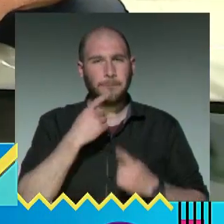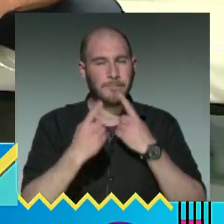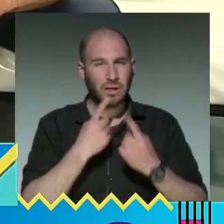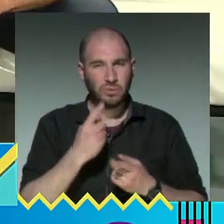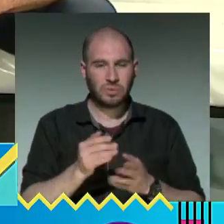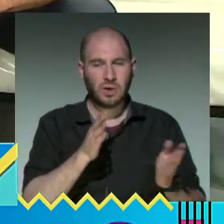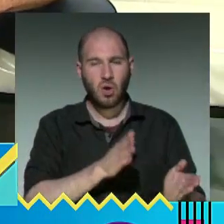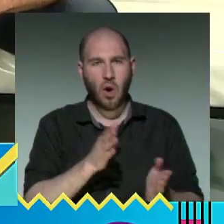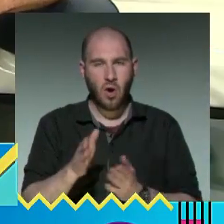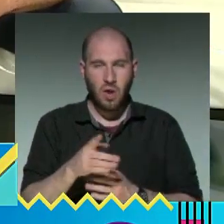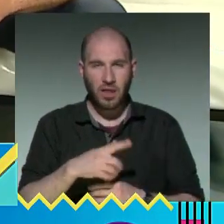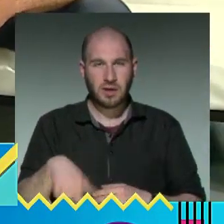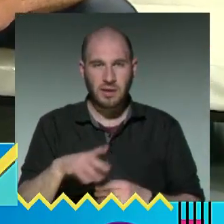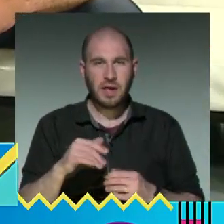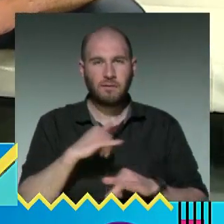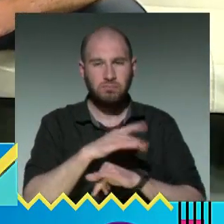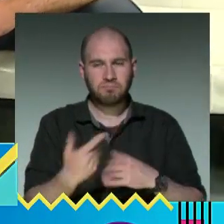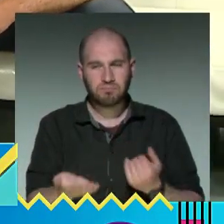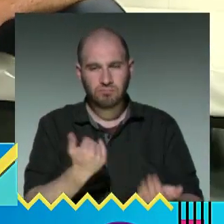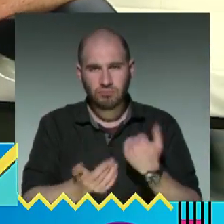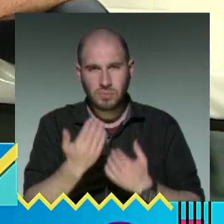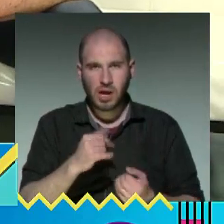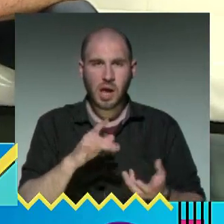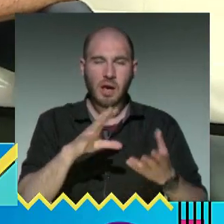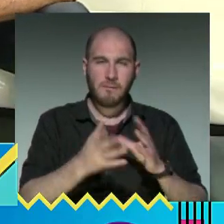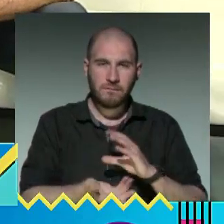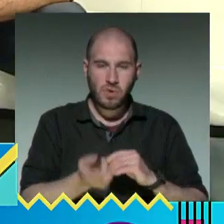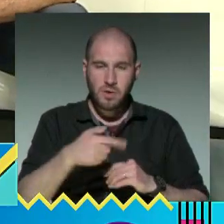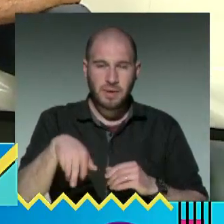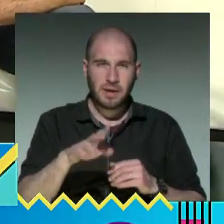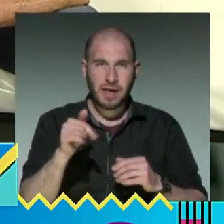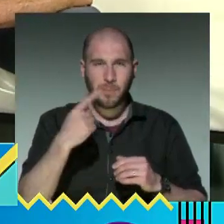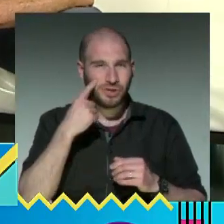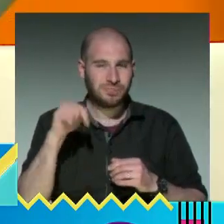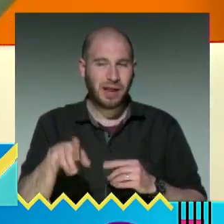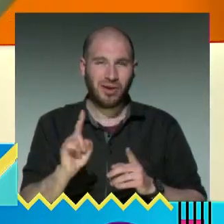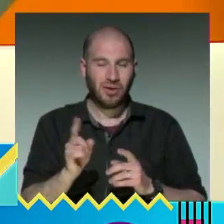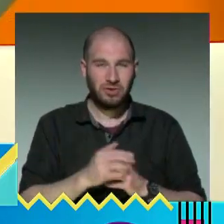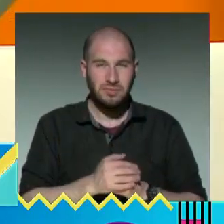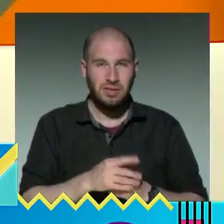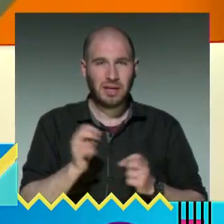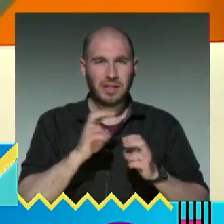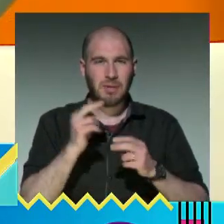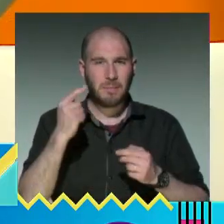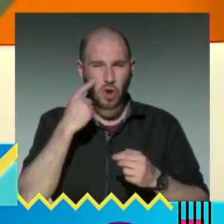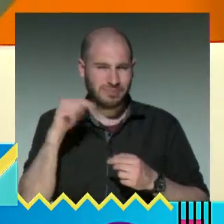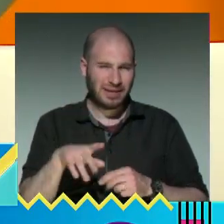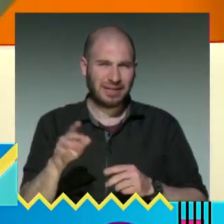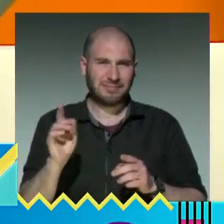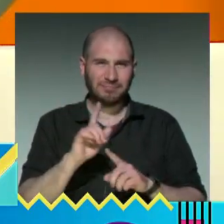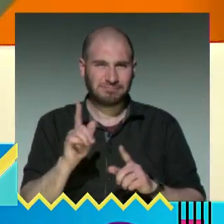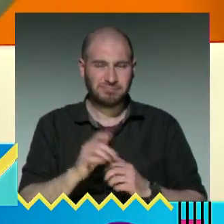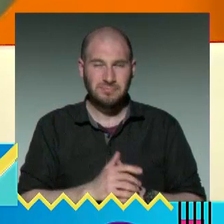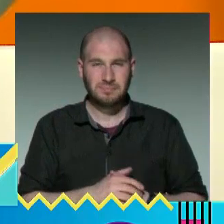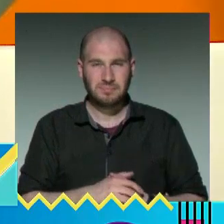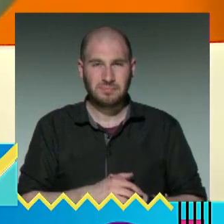las estructuras que tenemos para levantar información, la forma que tienen no es municipal. O sea, no responden a la lógica municipal,